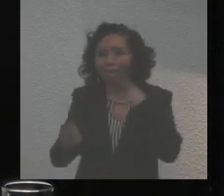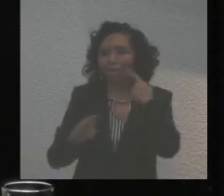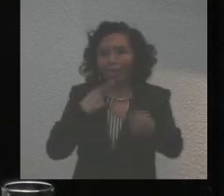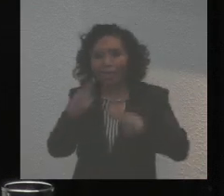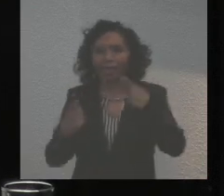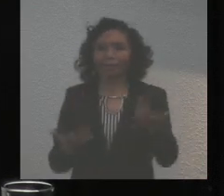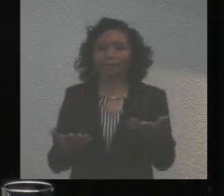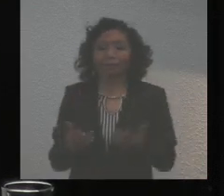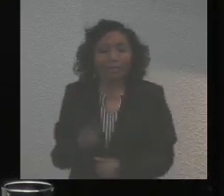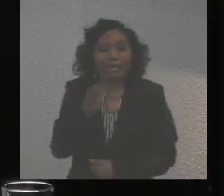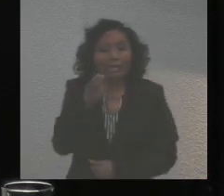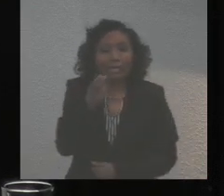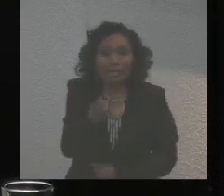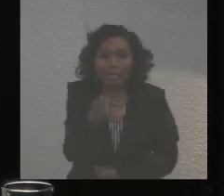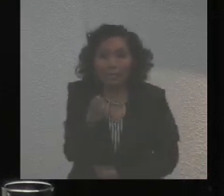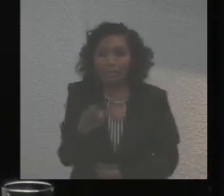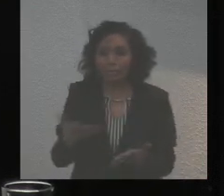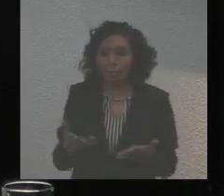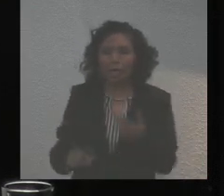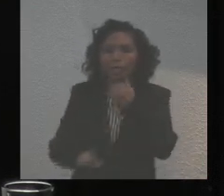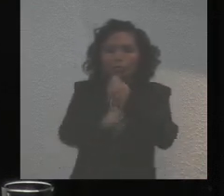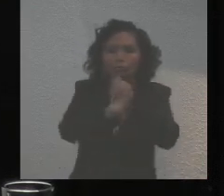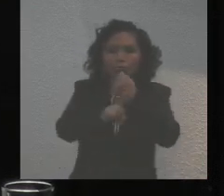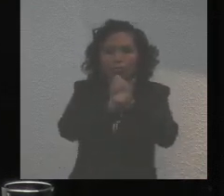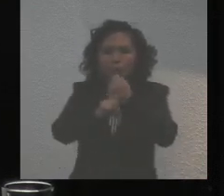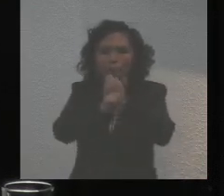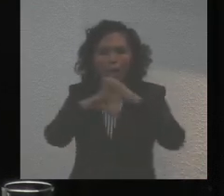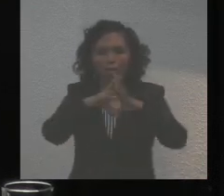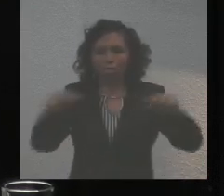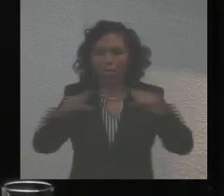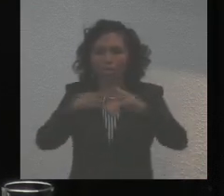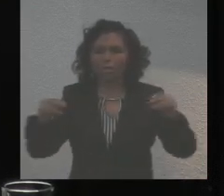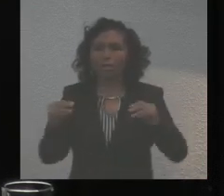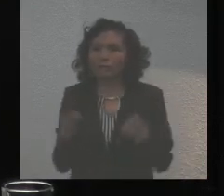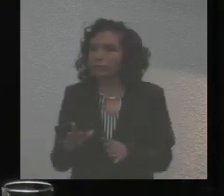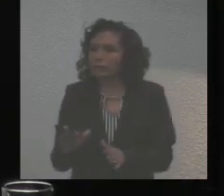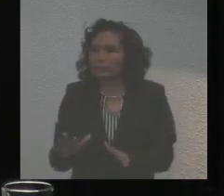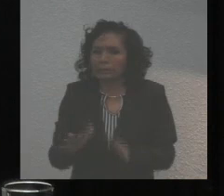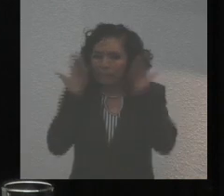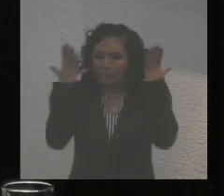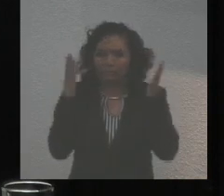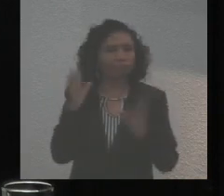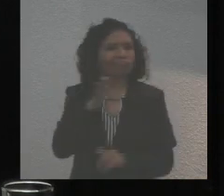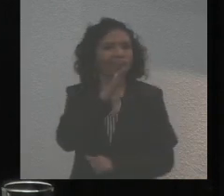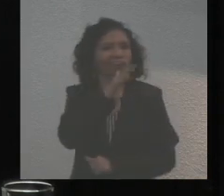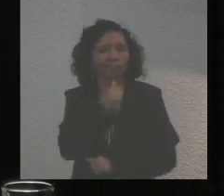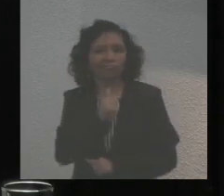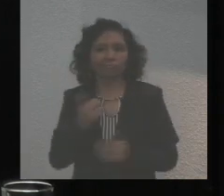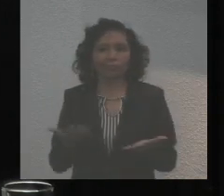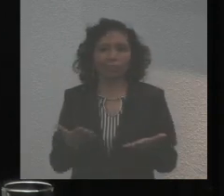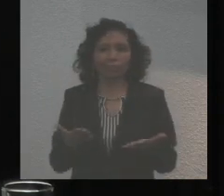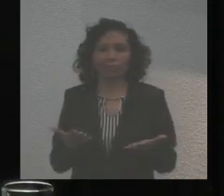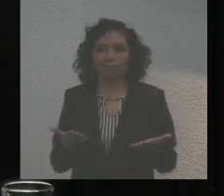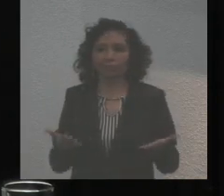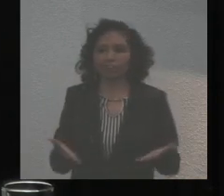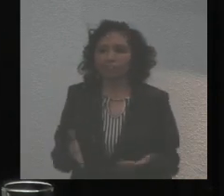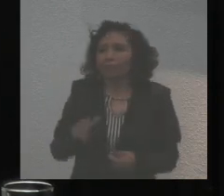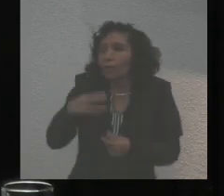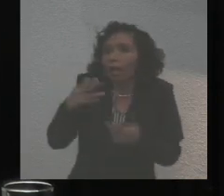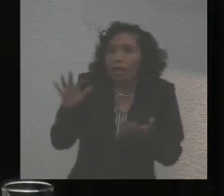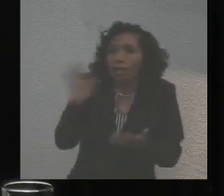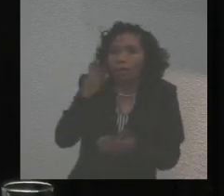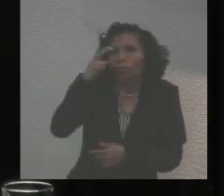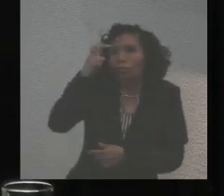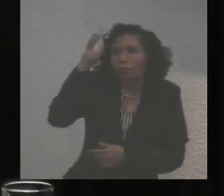respuesta, que no se pueden solucionar simplemente los problemas y nuestras desigualdades con una simple o con un simple deseo